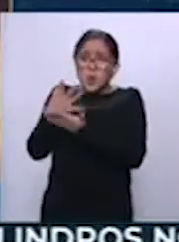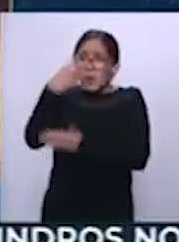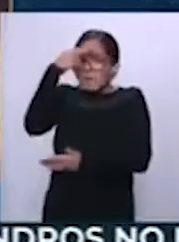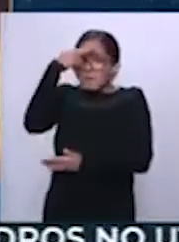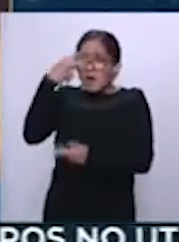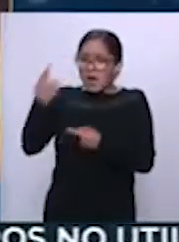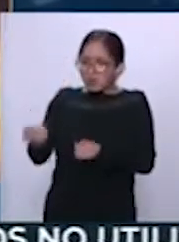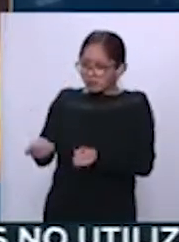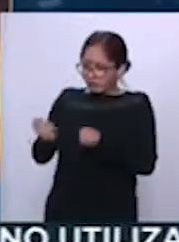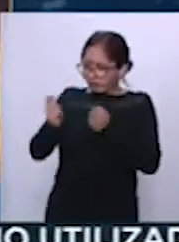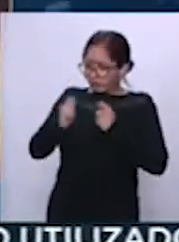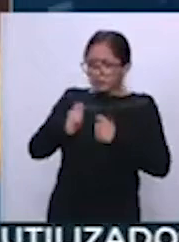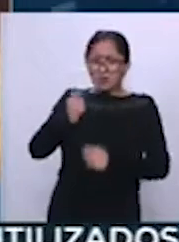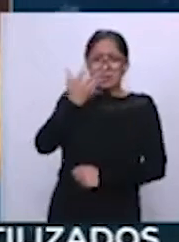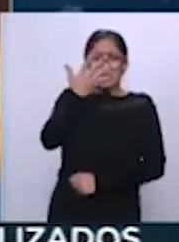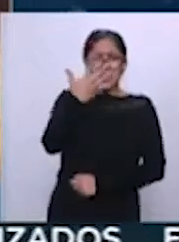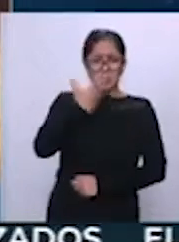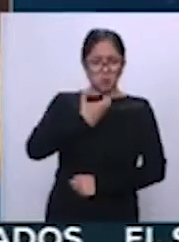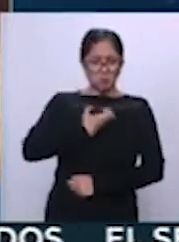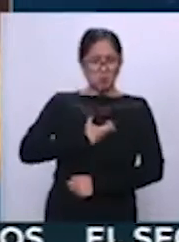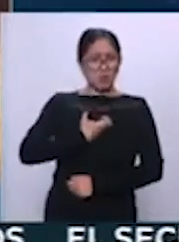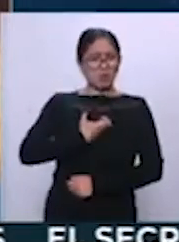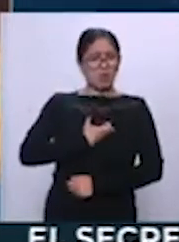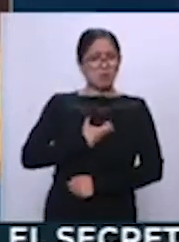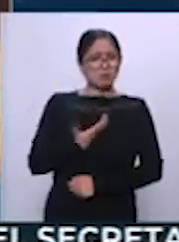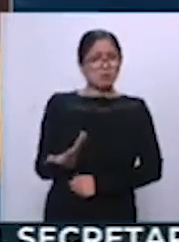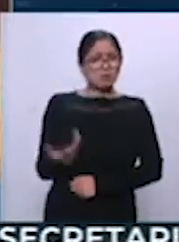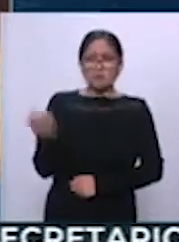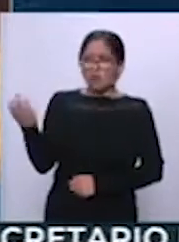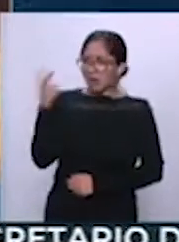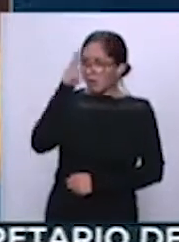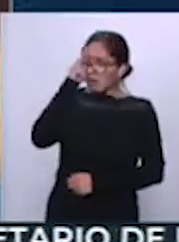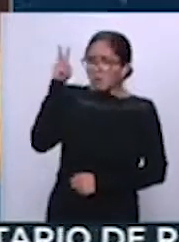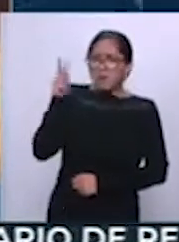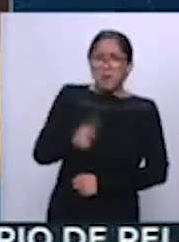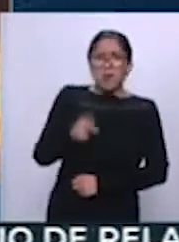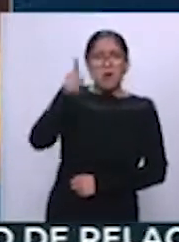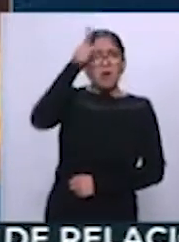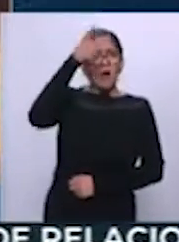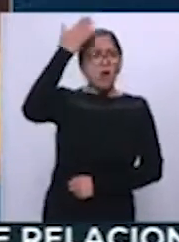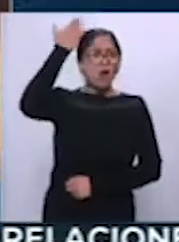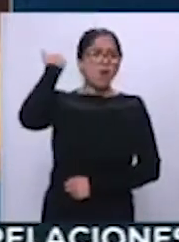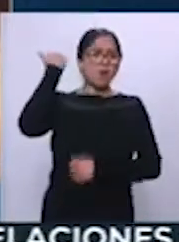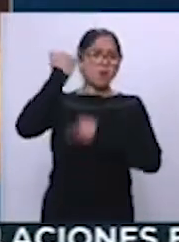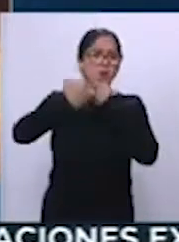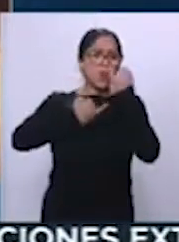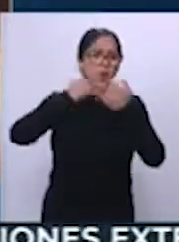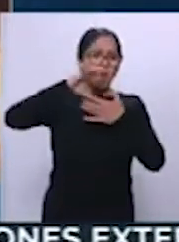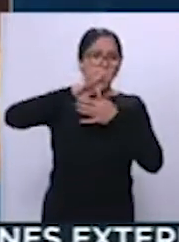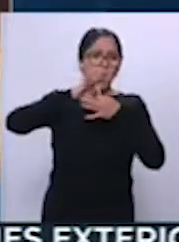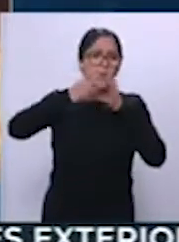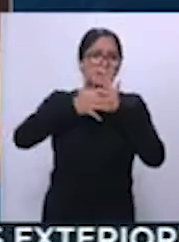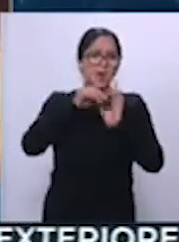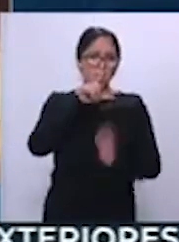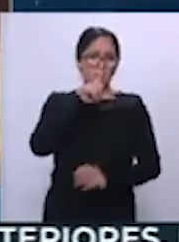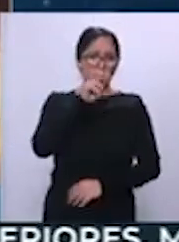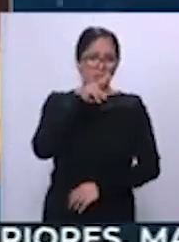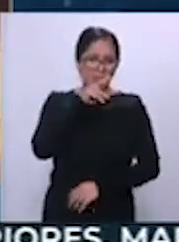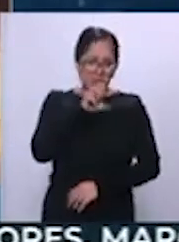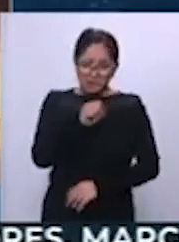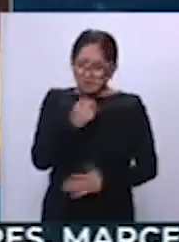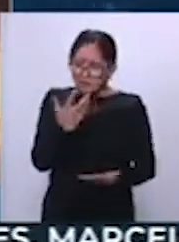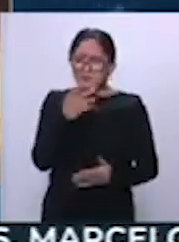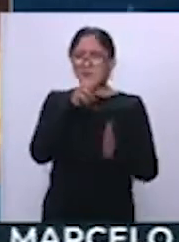bueno, le fue peor que en los Juegos de Londres, ¿no? Por así decirlo. Entonces, no hay, en este cargo y en todos los cargos que